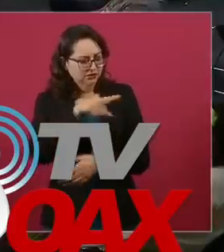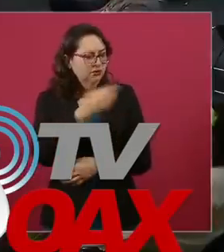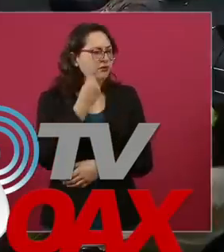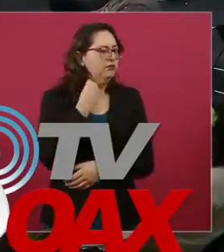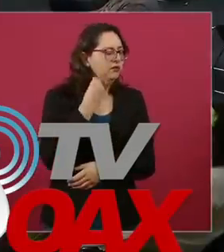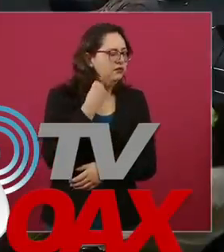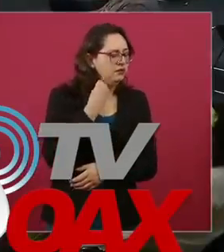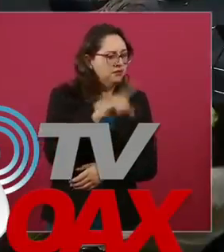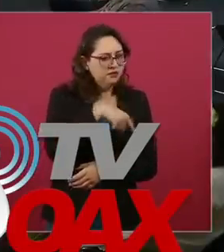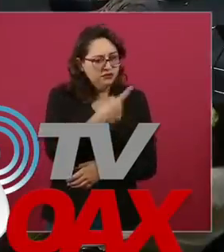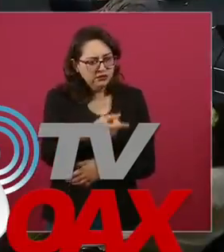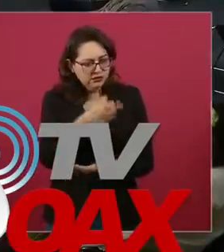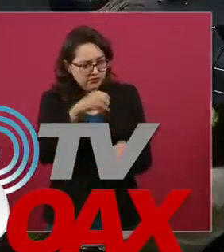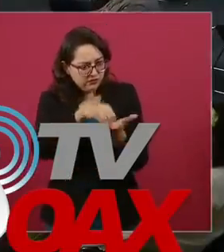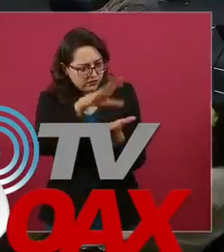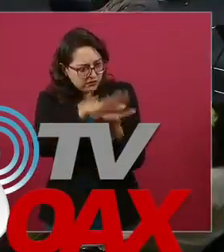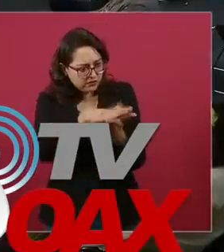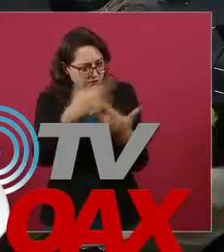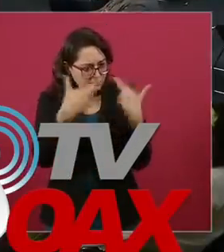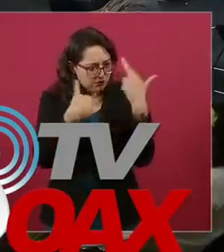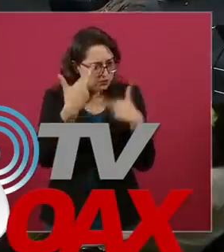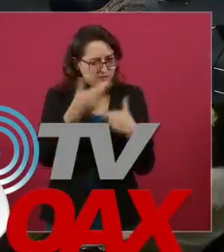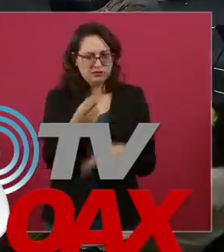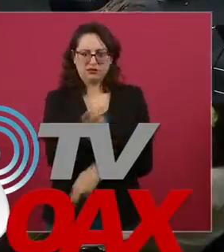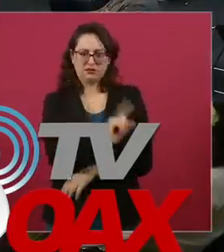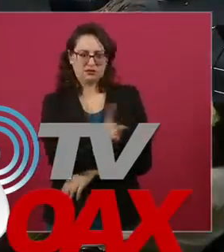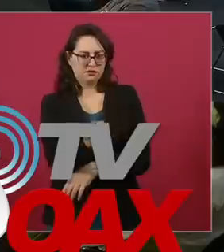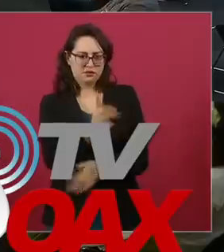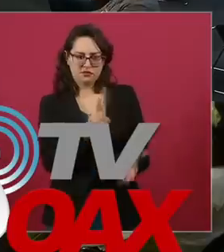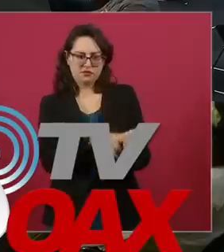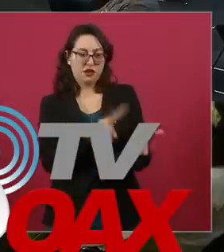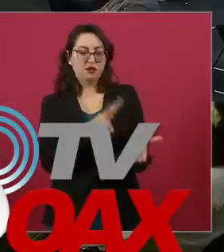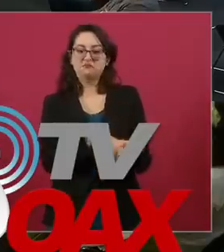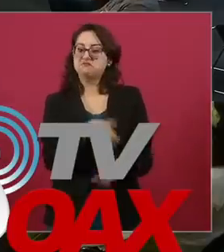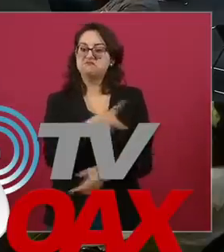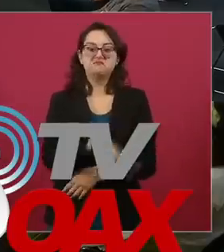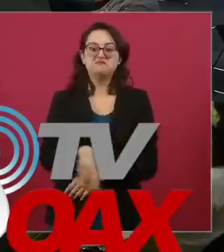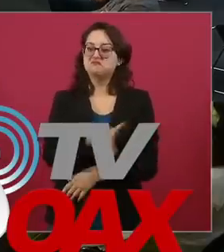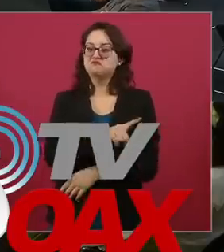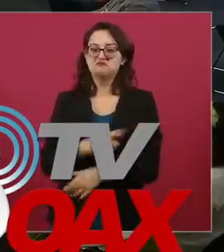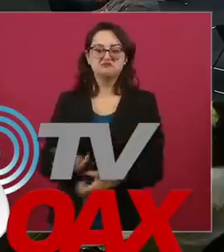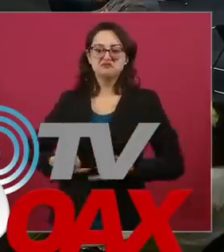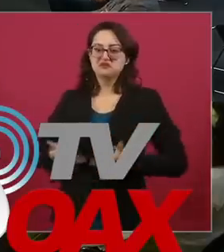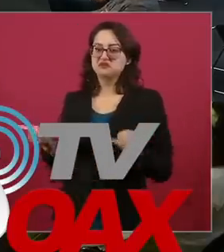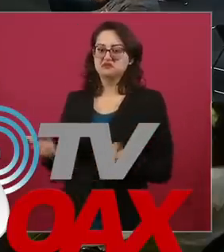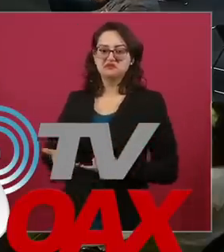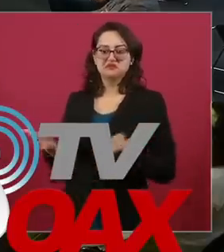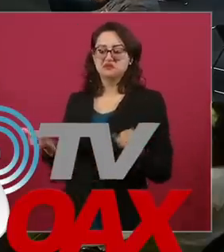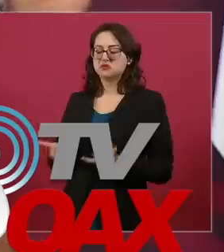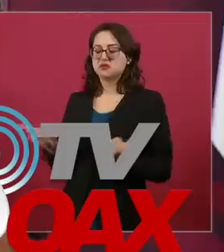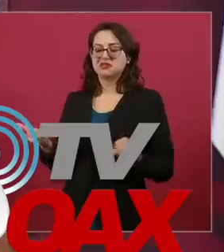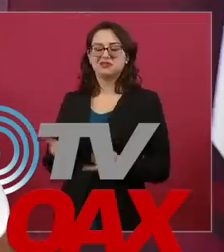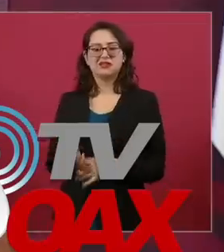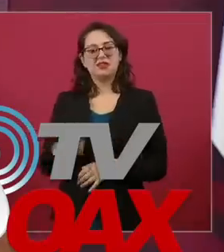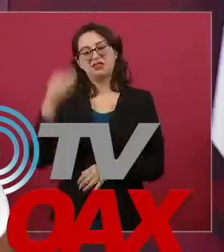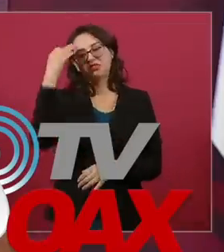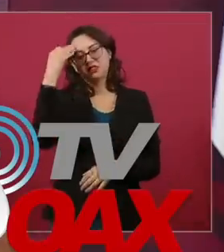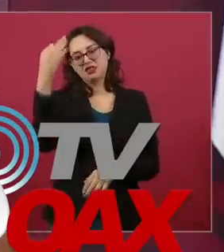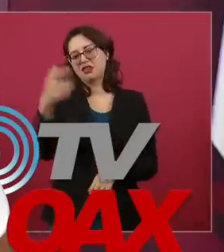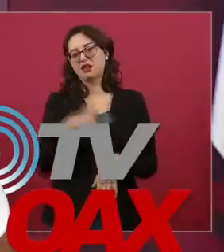fueron para la revisión, ya saben, ¿no? Y al final pues